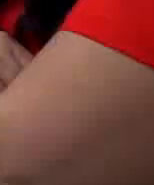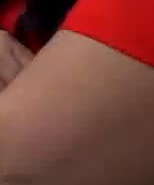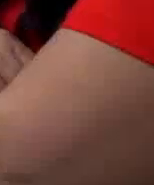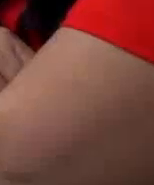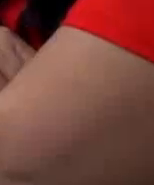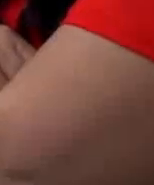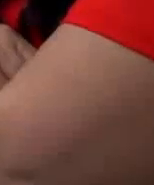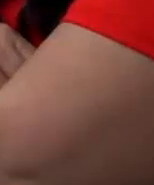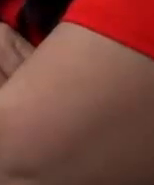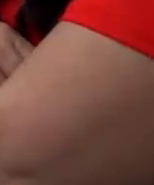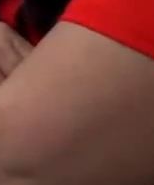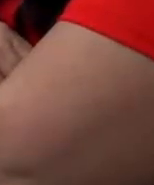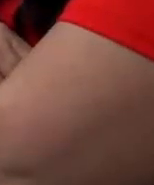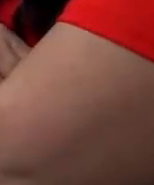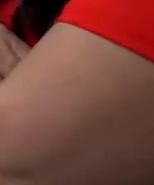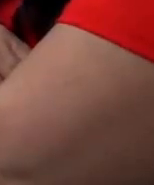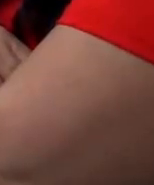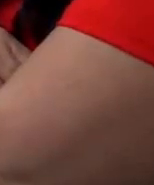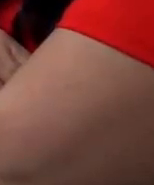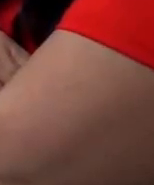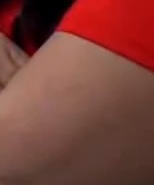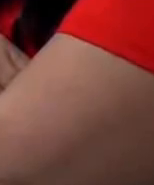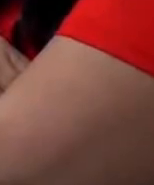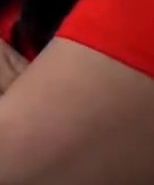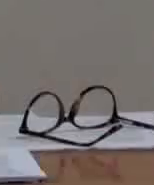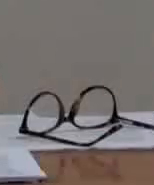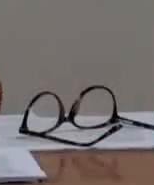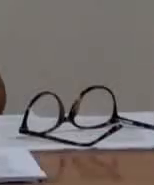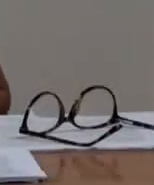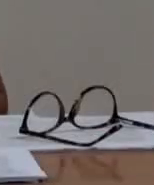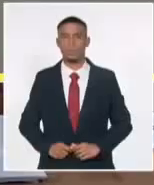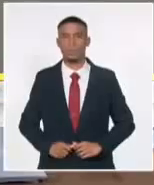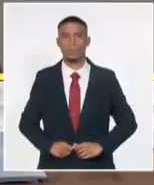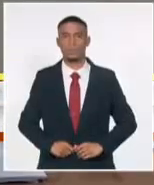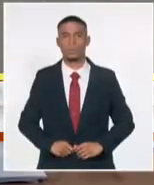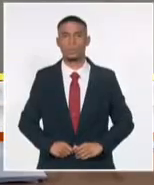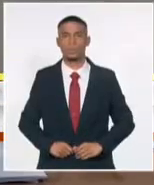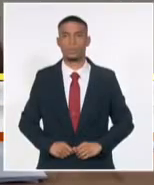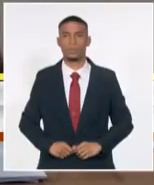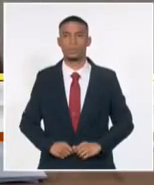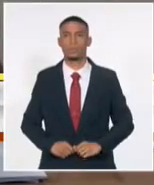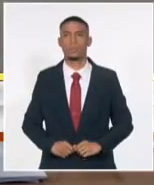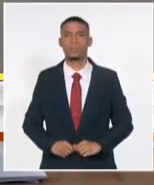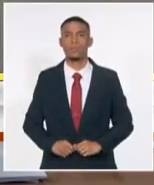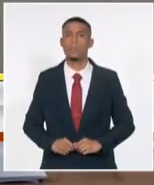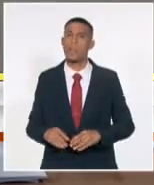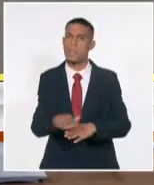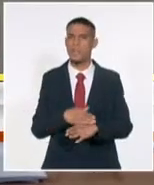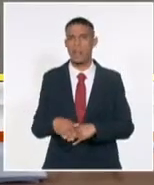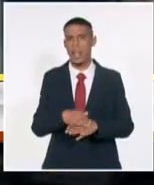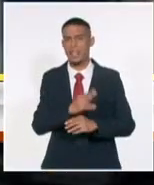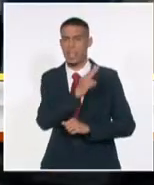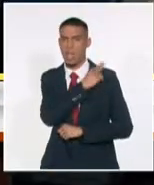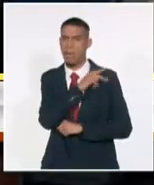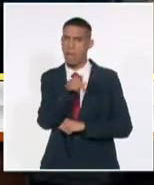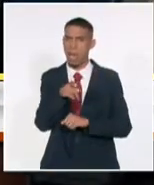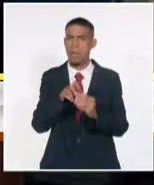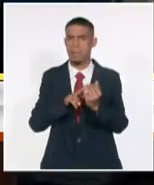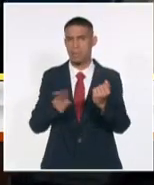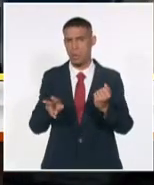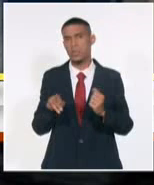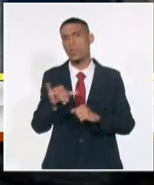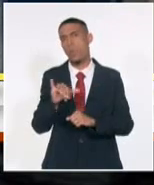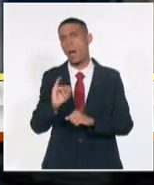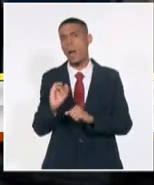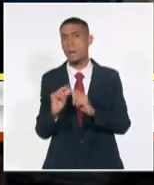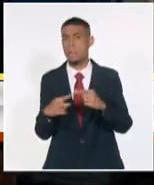del Instituto de Recursos Hidráulicos, Antonio Rodríguez Rodríguez, jóvenes dirigentes de provincias vecinas y las principales autoridades de este